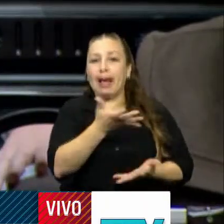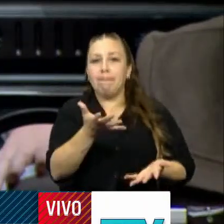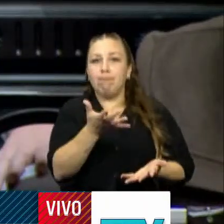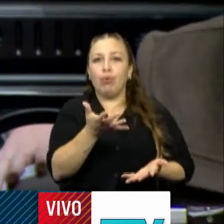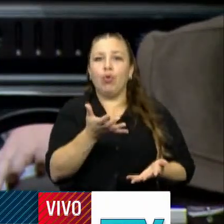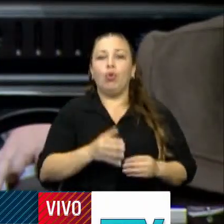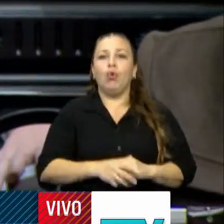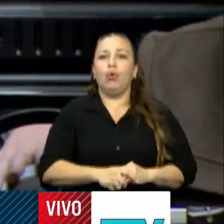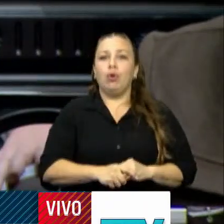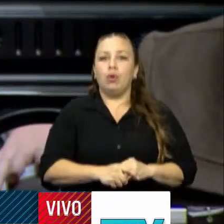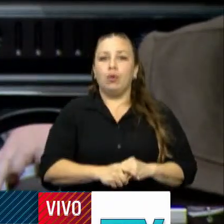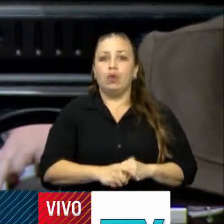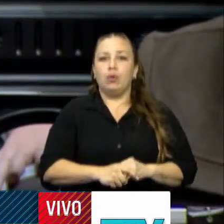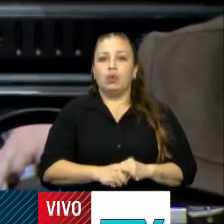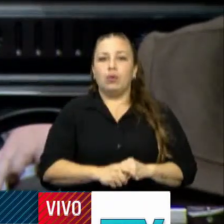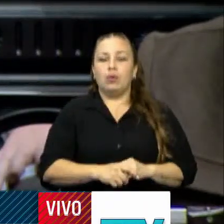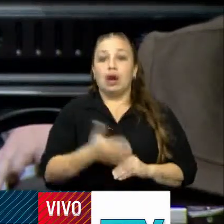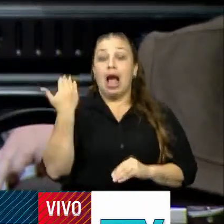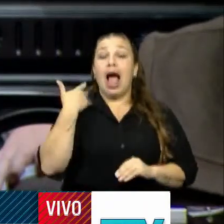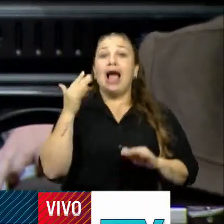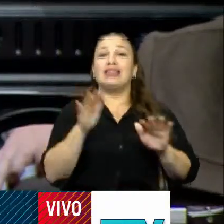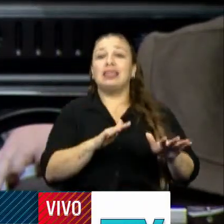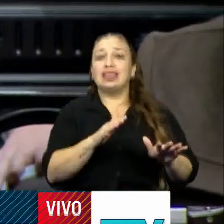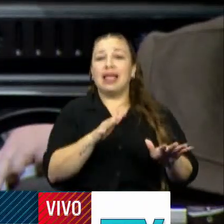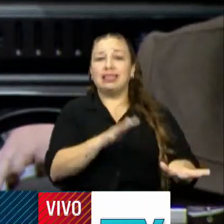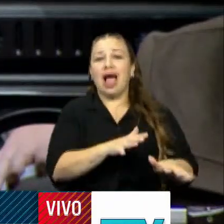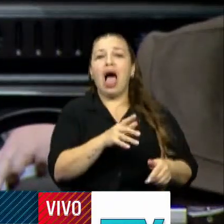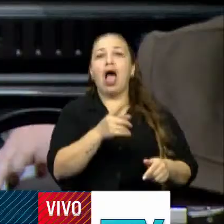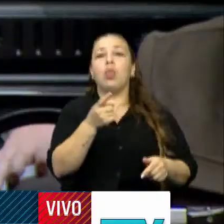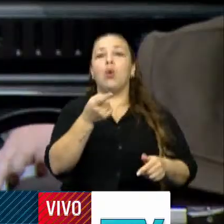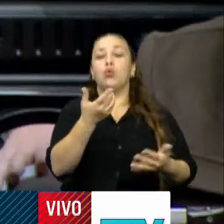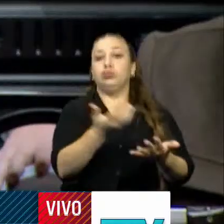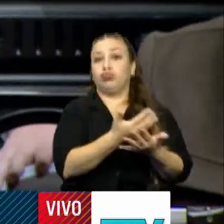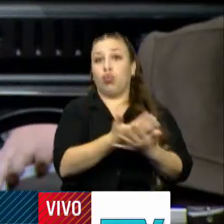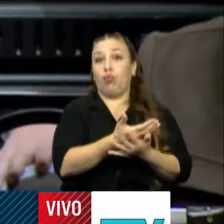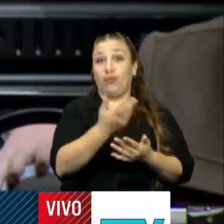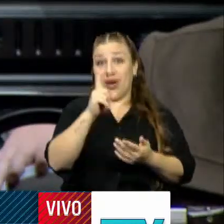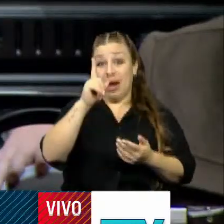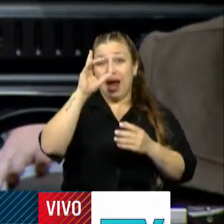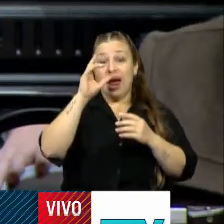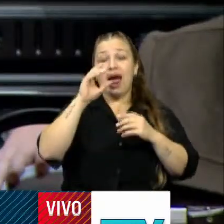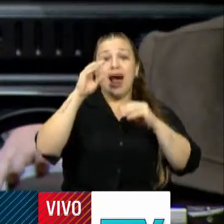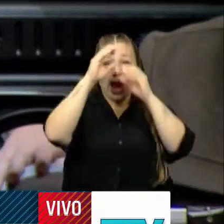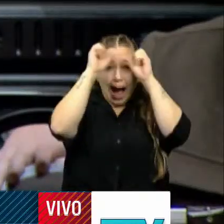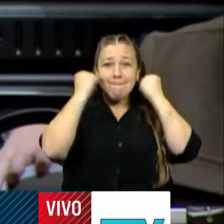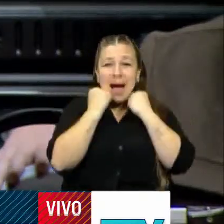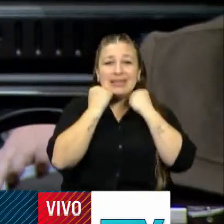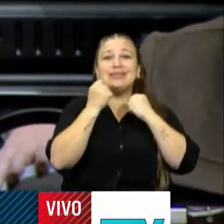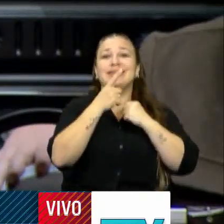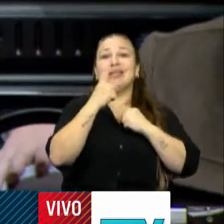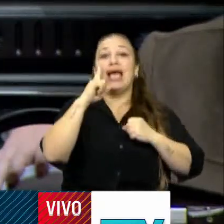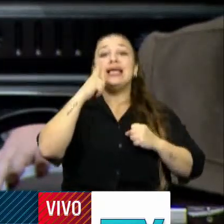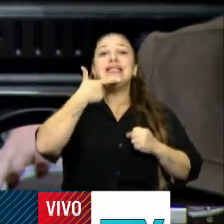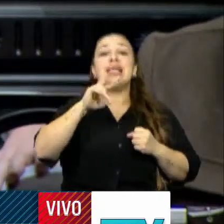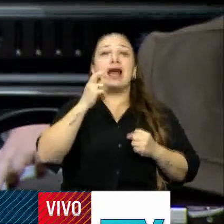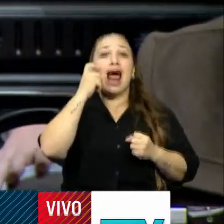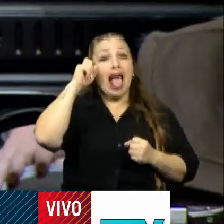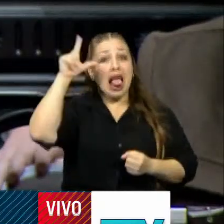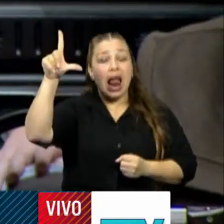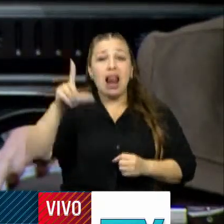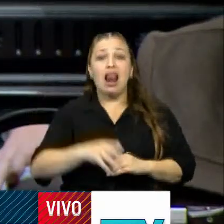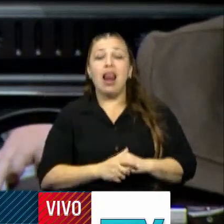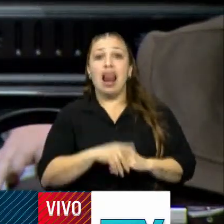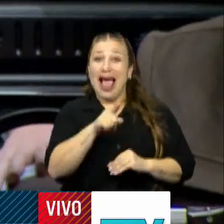con el atentado que sufre en manos de Hamás, que sufre Israel, cómo eso lo conmovió, cómo